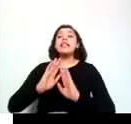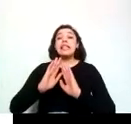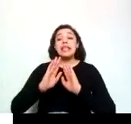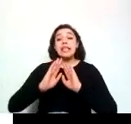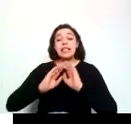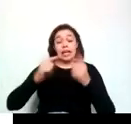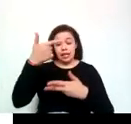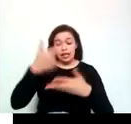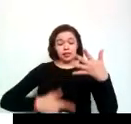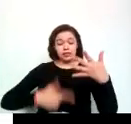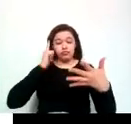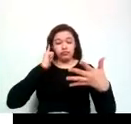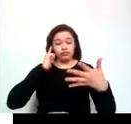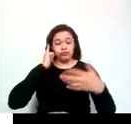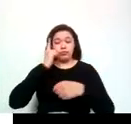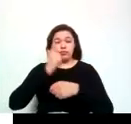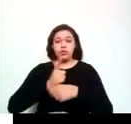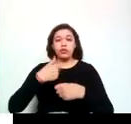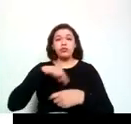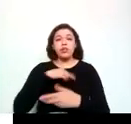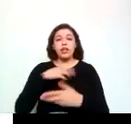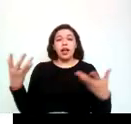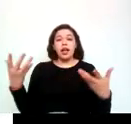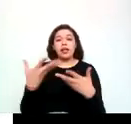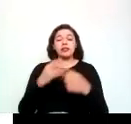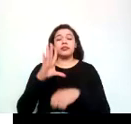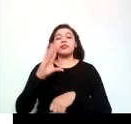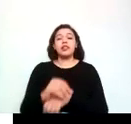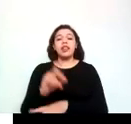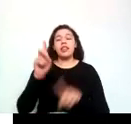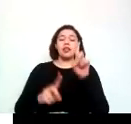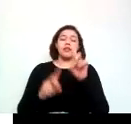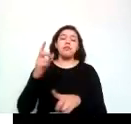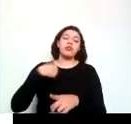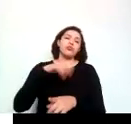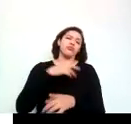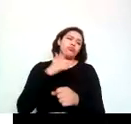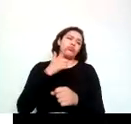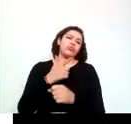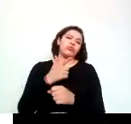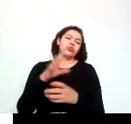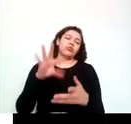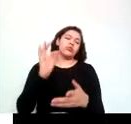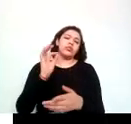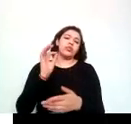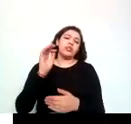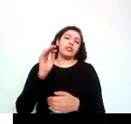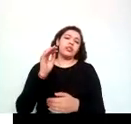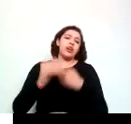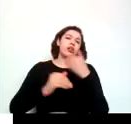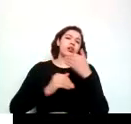va a permitir accionar dependiendo de lo que encontremos. Lo vamos a ver un poquito más adelante